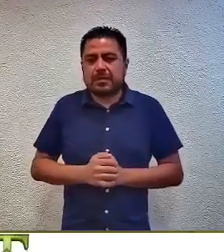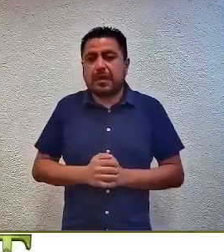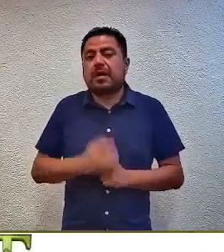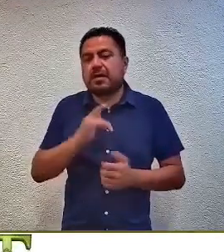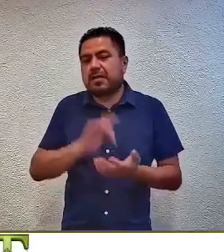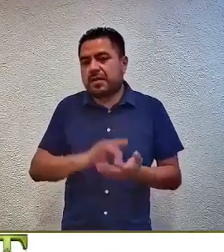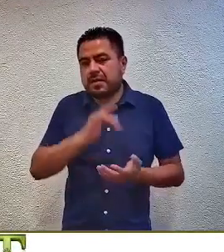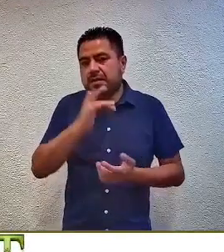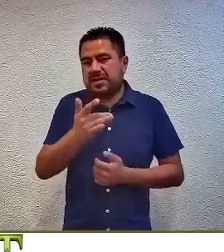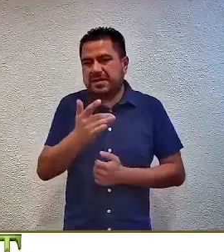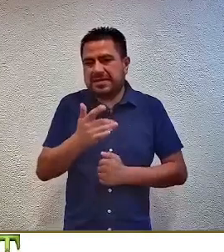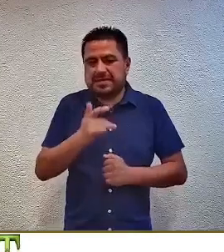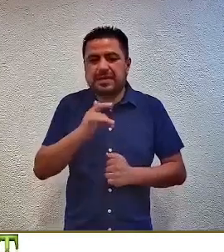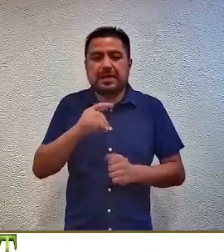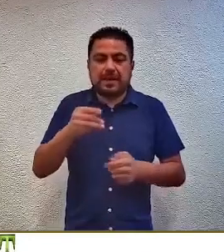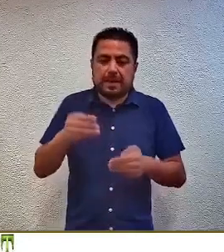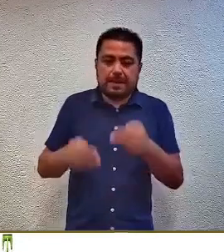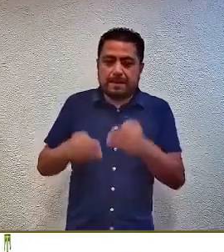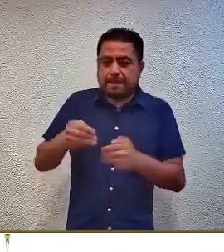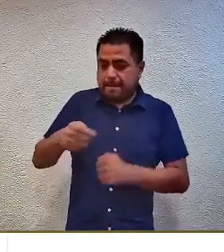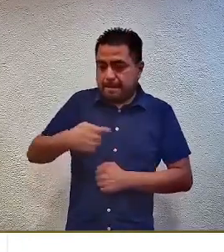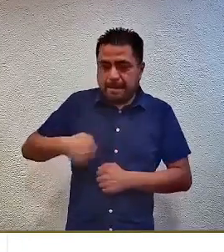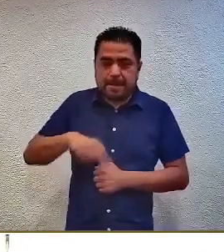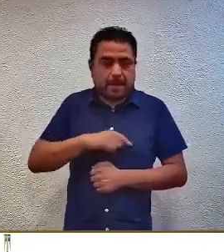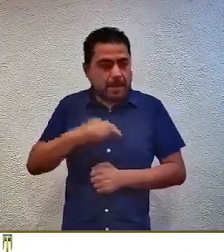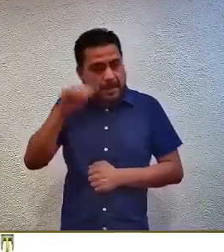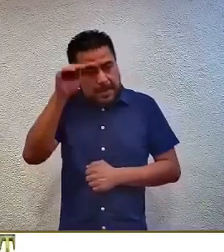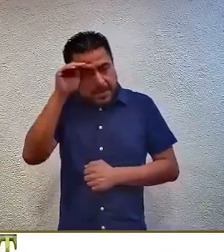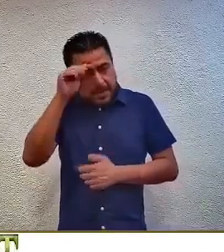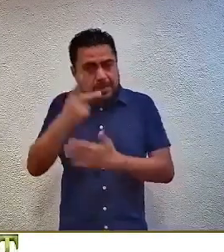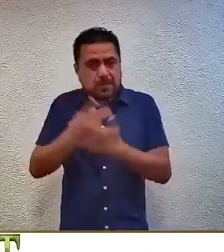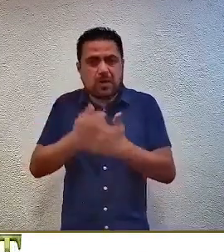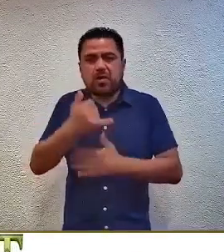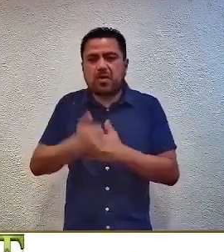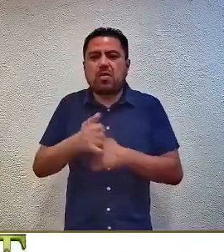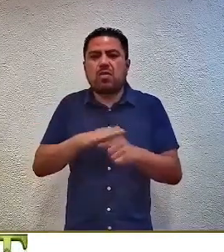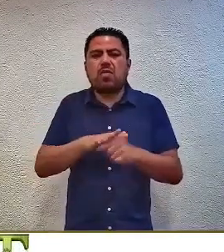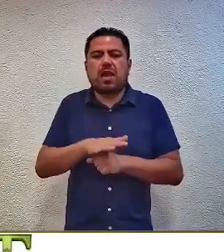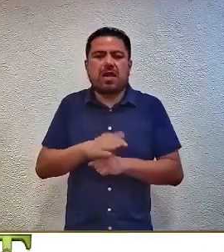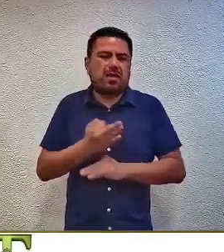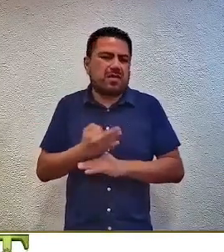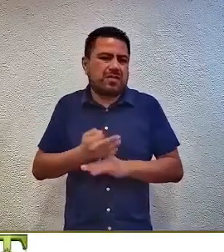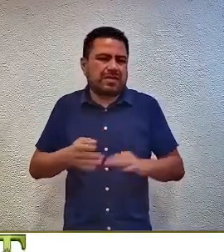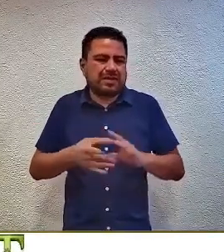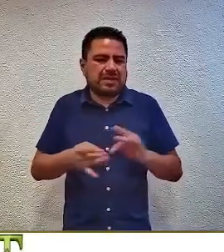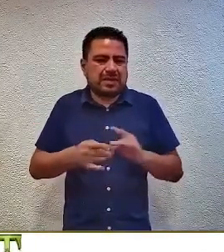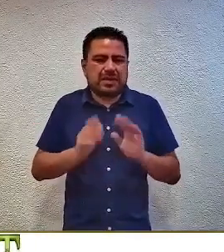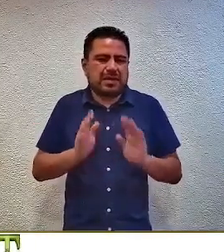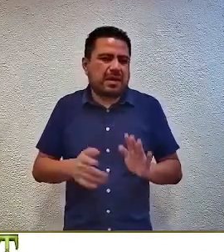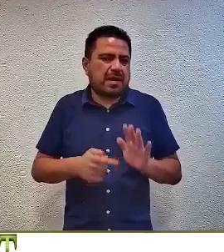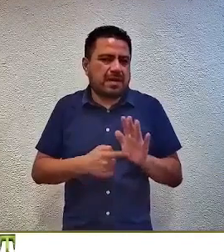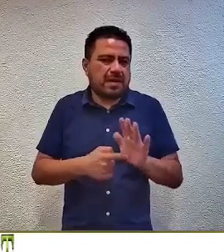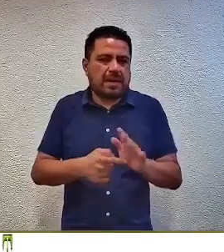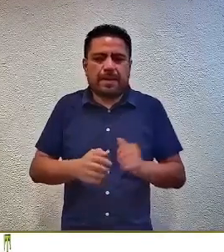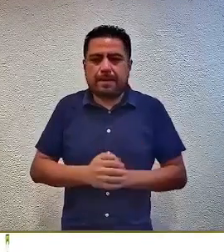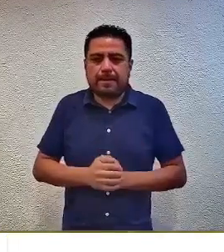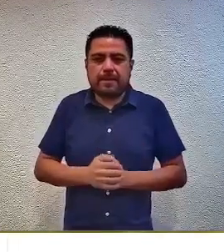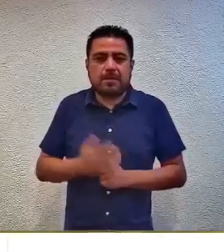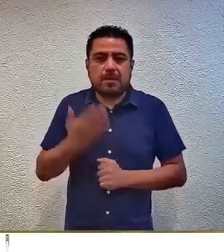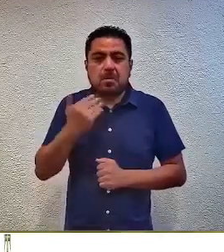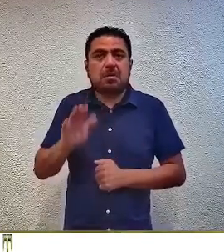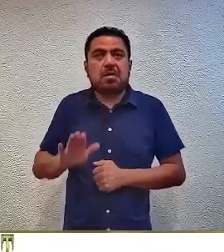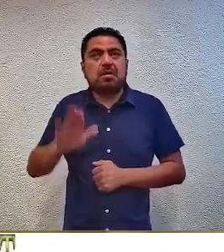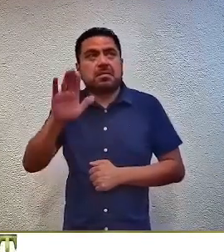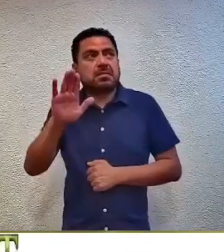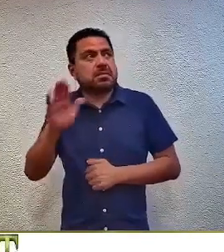secretario. Magistradas, magistrado, está a nuestra consideración el proyecto de resolución del que se ha dado cuenta. No habiendo comentarios